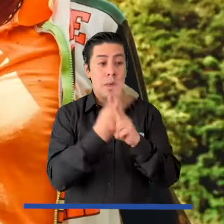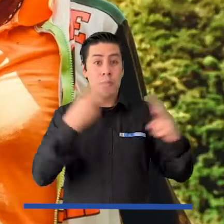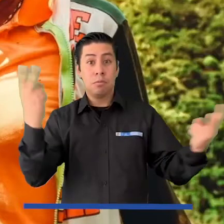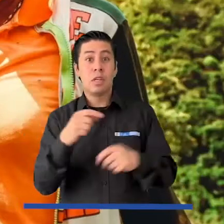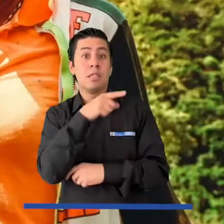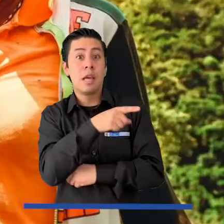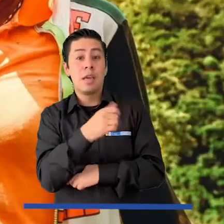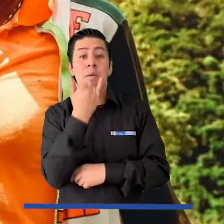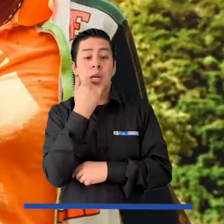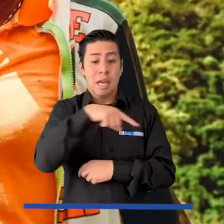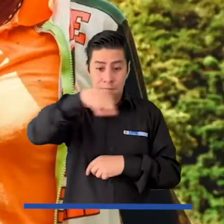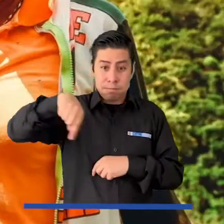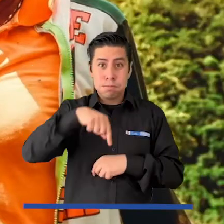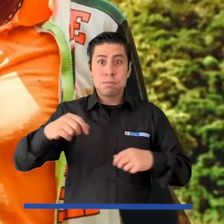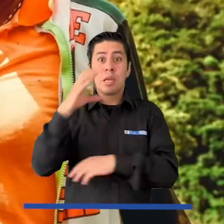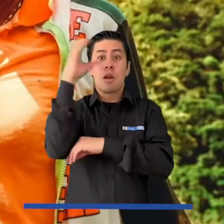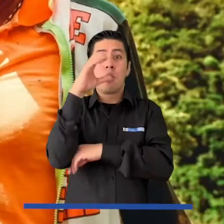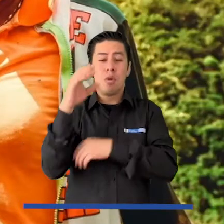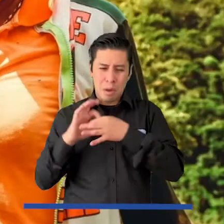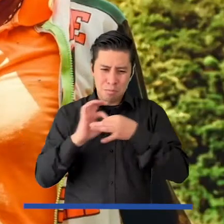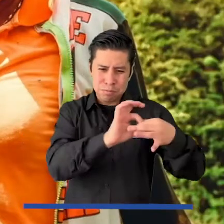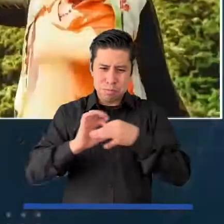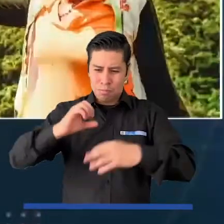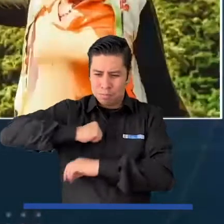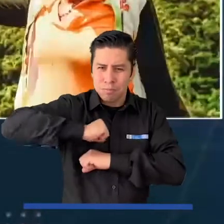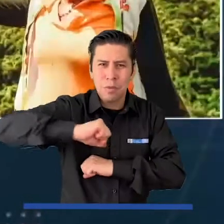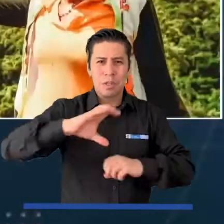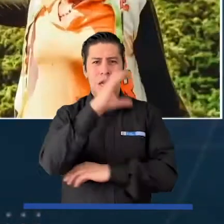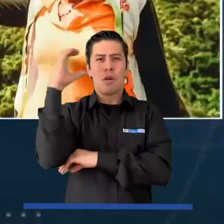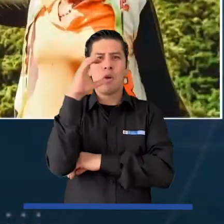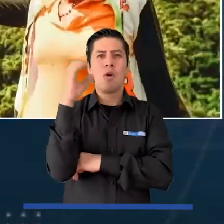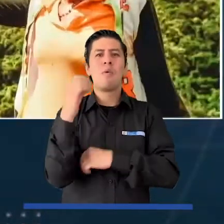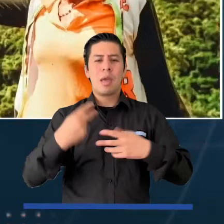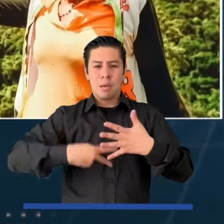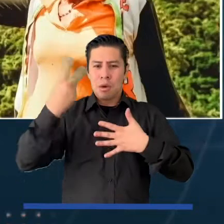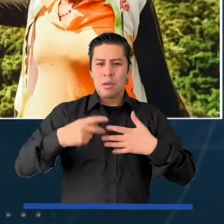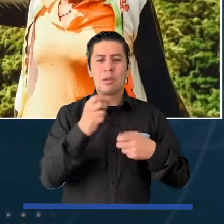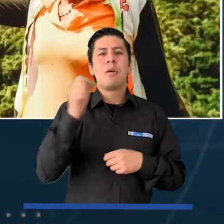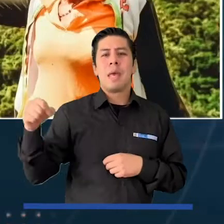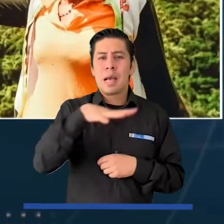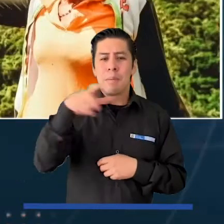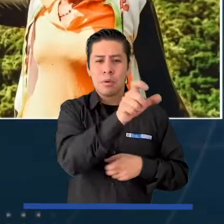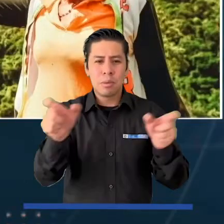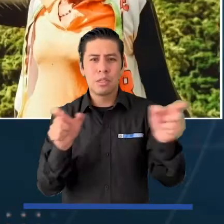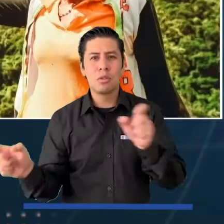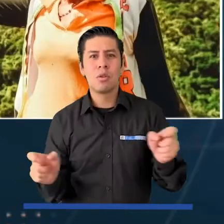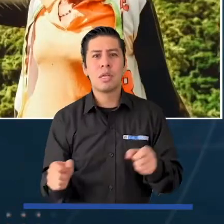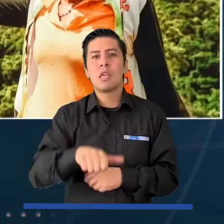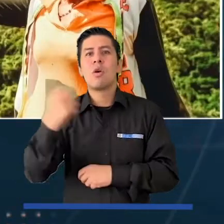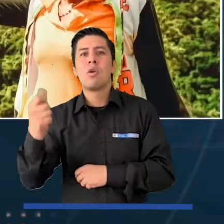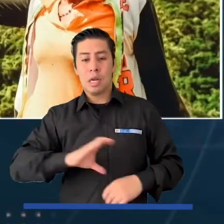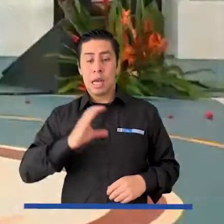el mundo de emprendimiento de víctimas de la violencia. Y eso ha pasado en Colombia, con la fuerza de los colombianos, con la fuerza de